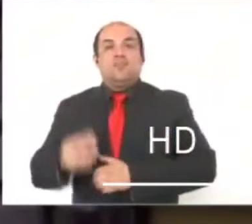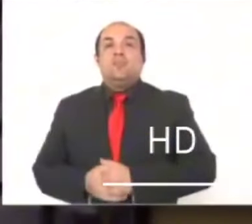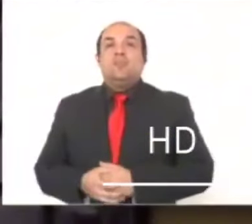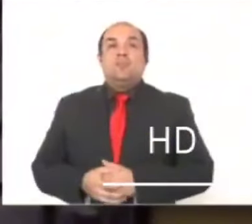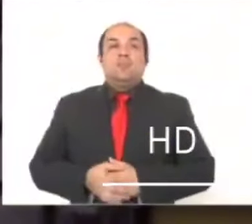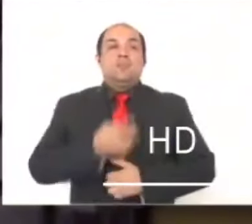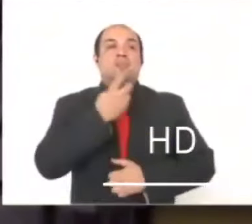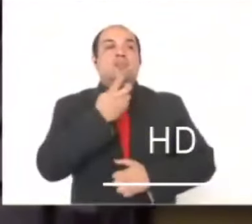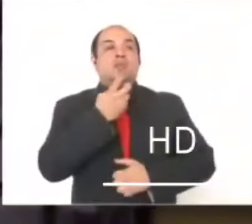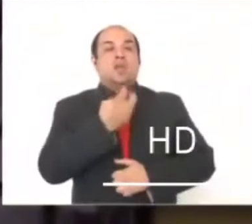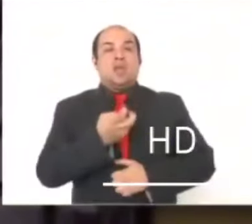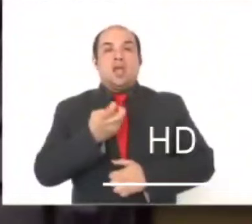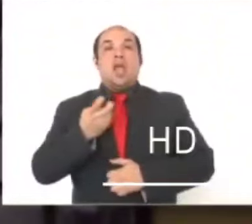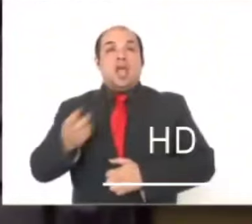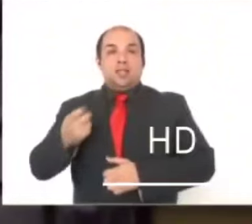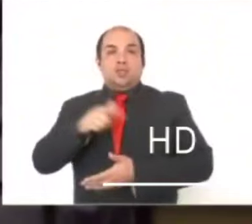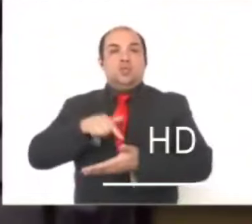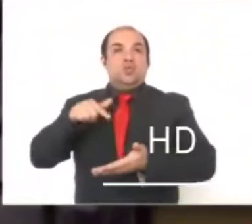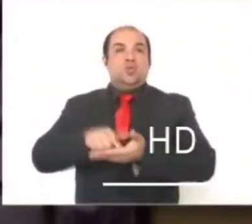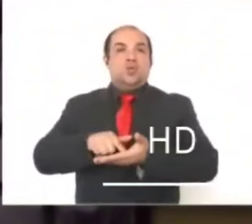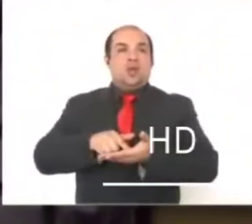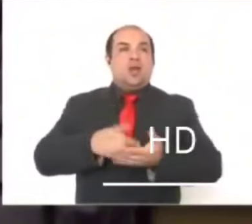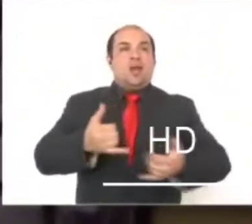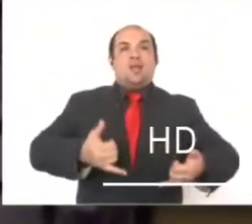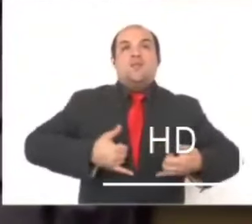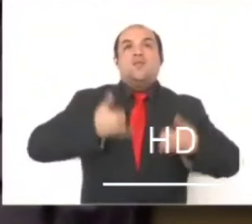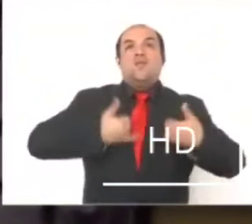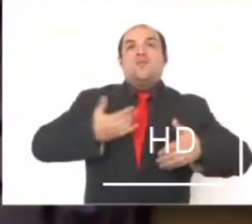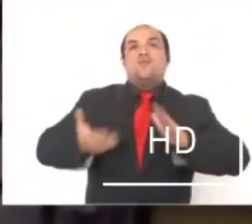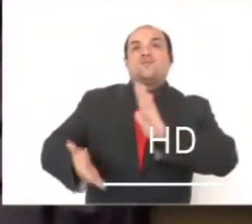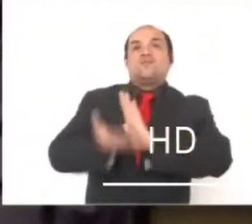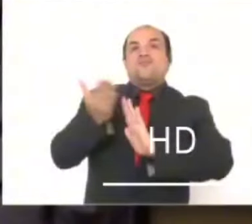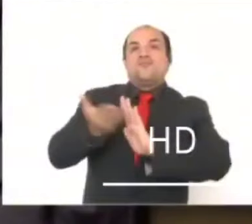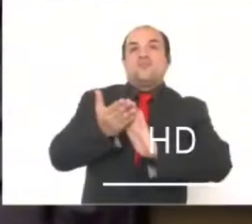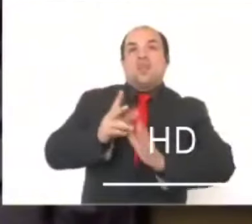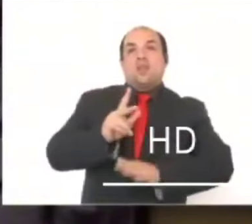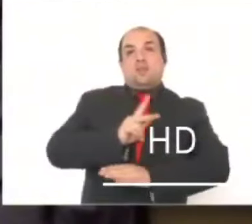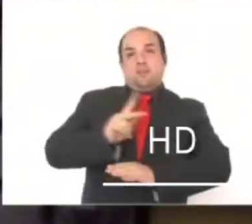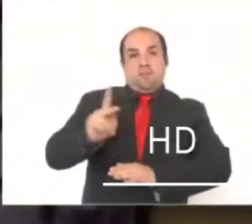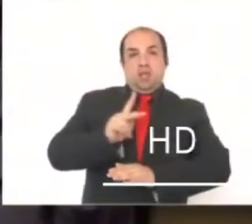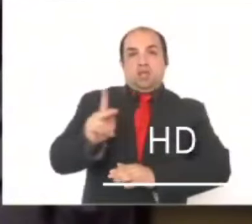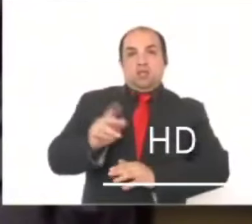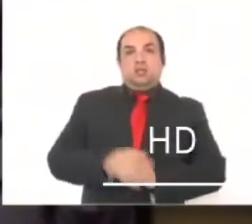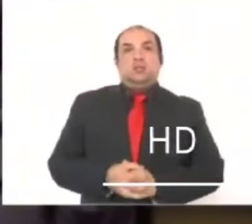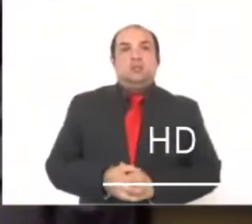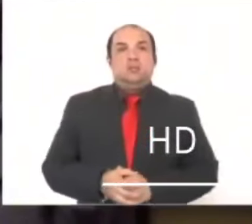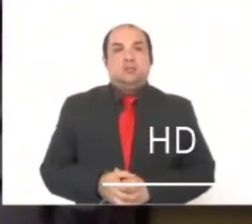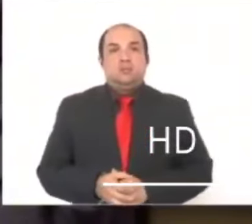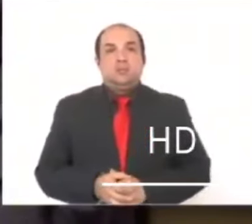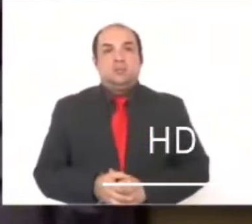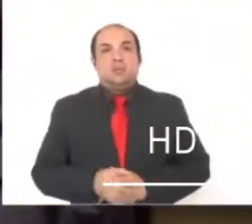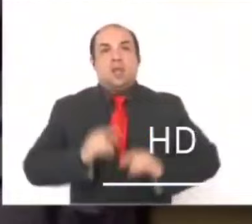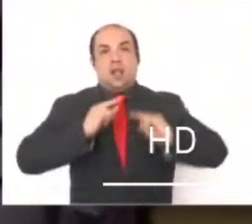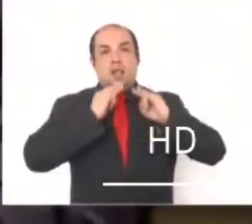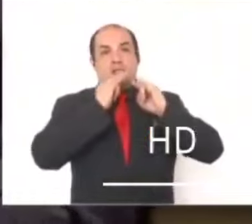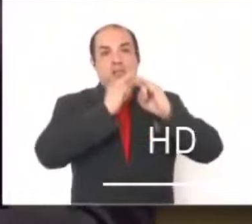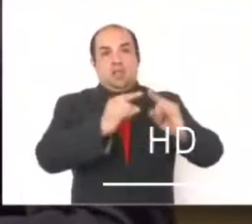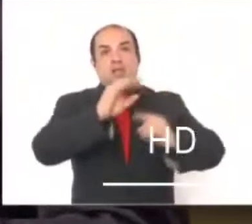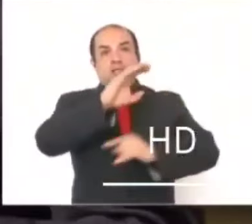lugar lo construyeron jóvenes como ellos. Al Tianguis del